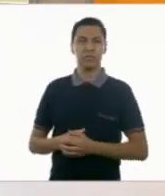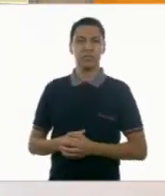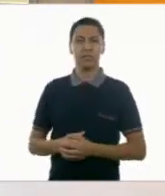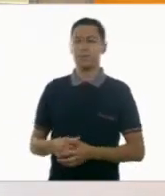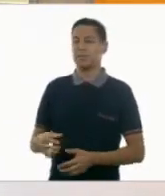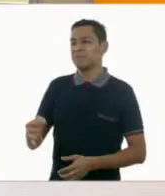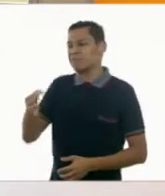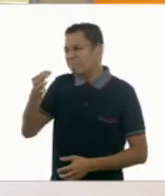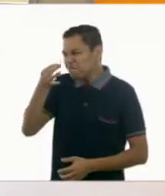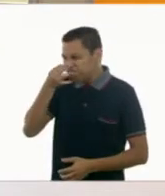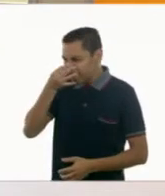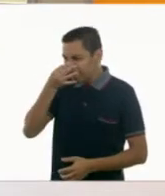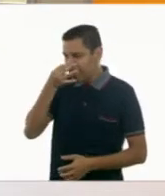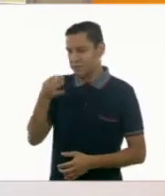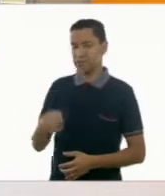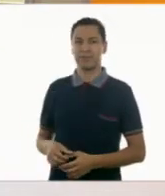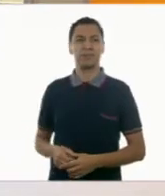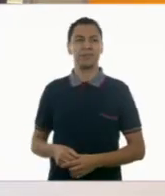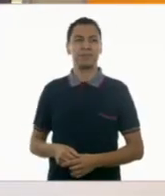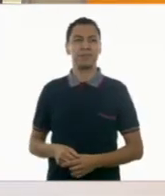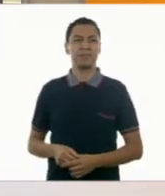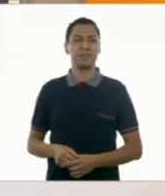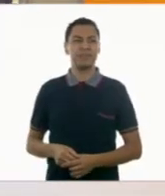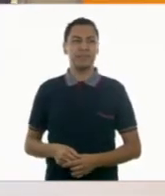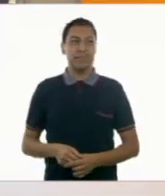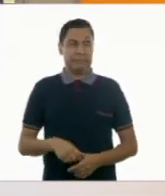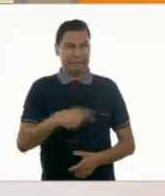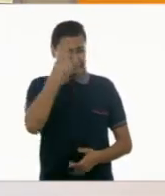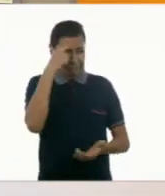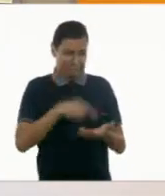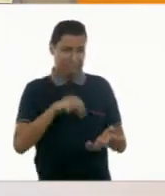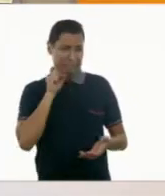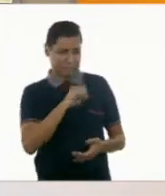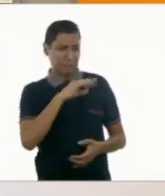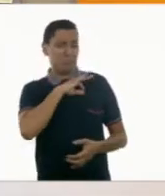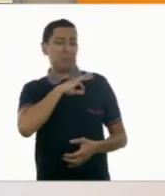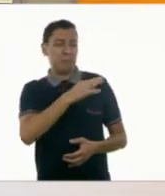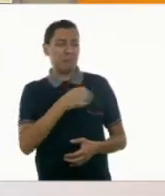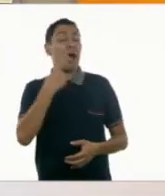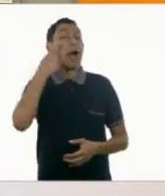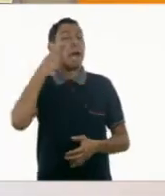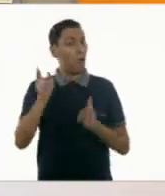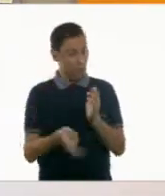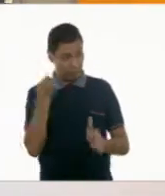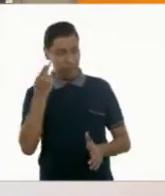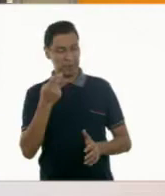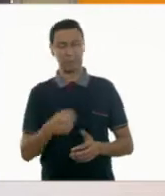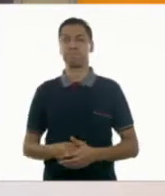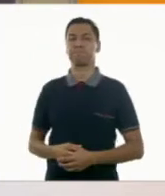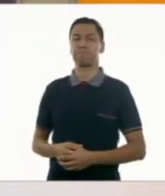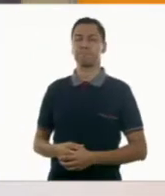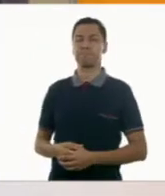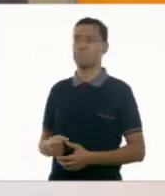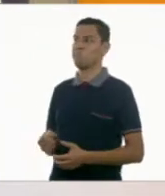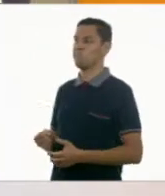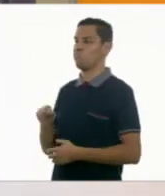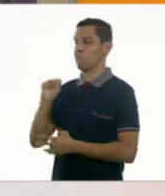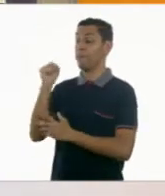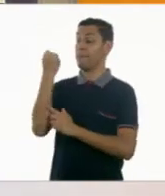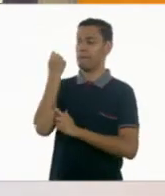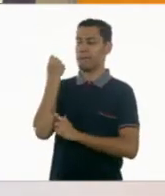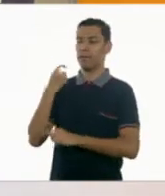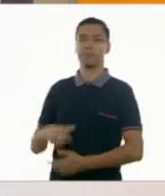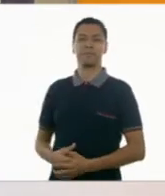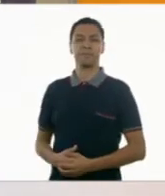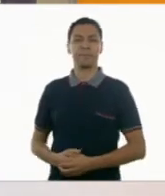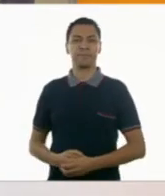Casi, casi, casi. Creo que lo puedo lograr. Creo que sí puedo lograrlo. No, sí. Yo puedo. También creo que puedes lograrlo. Aquí está.